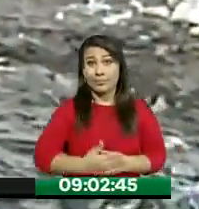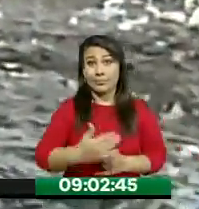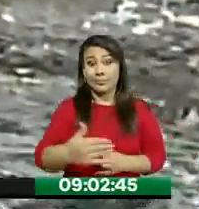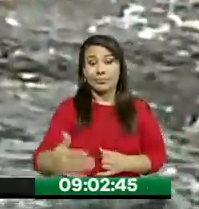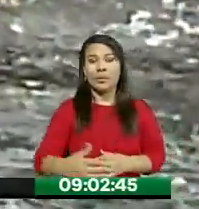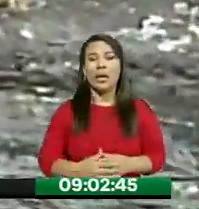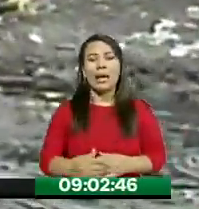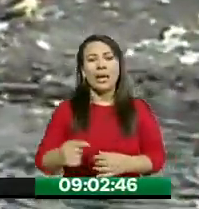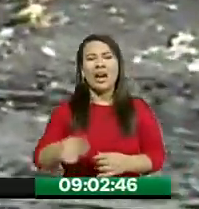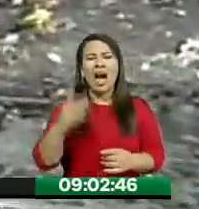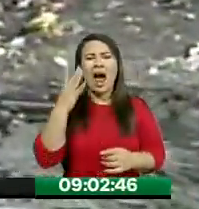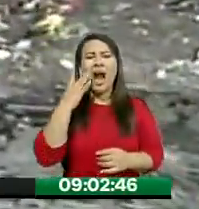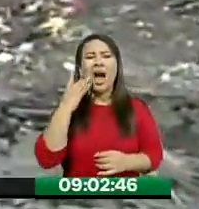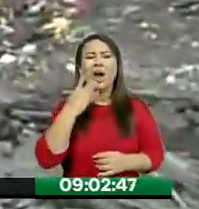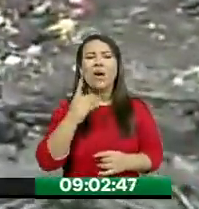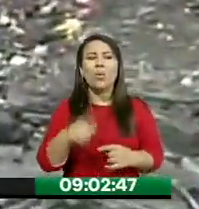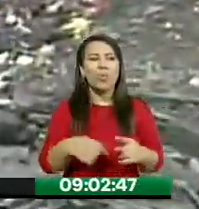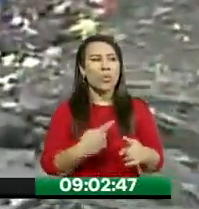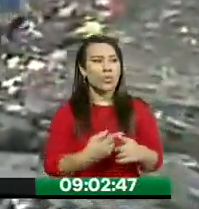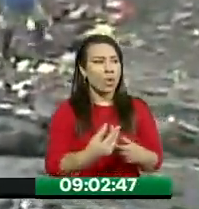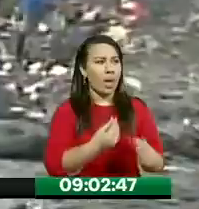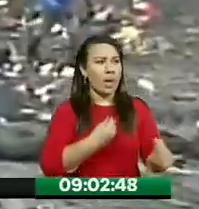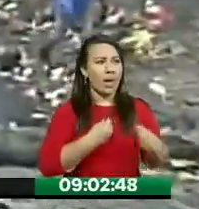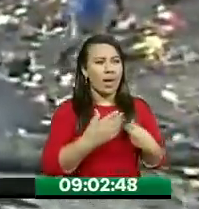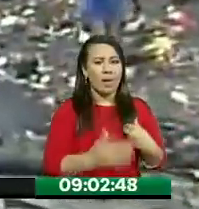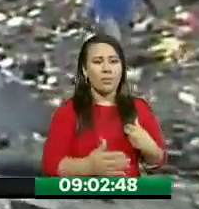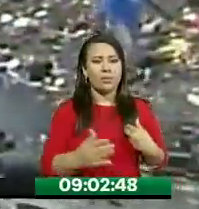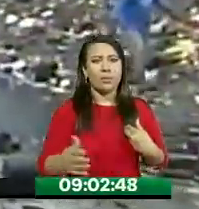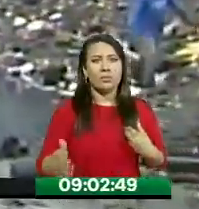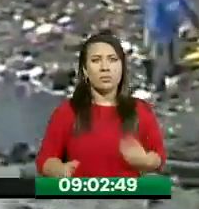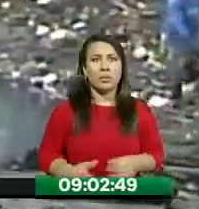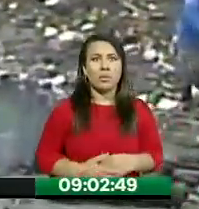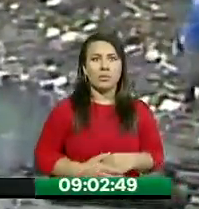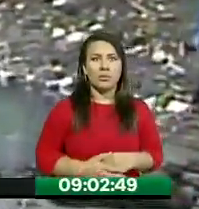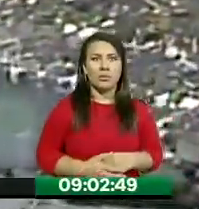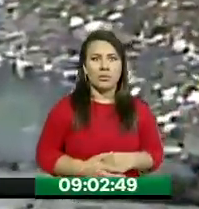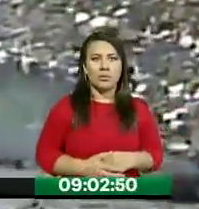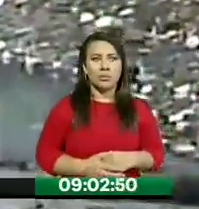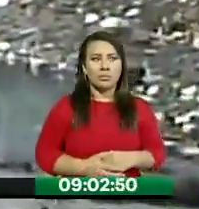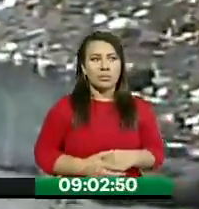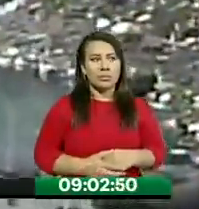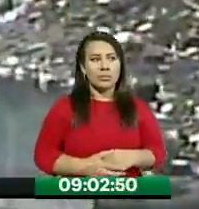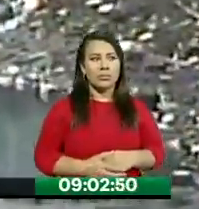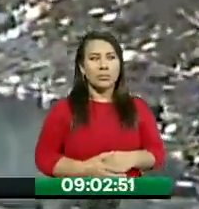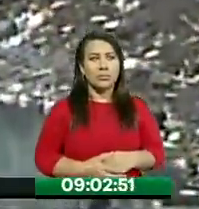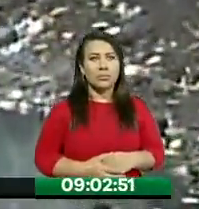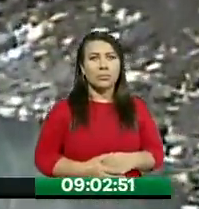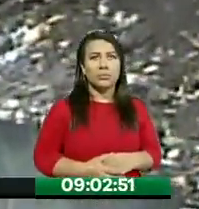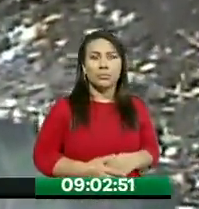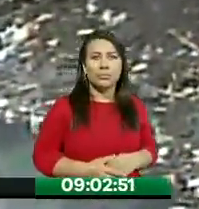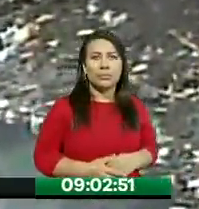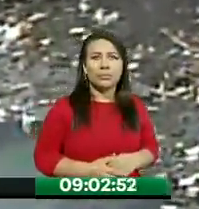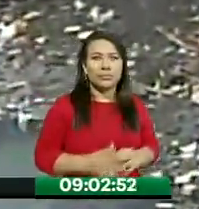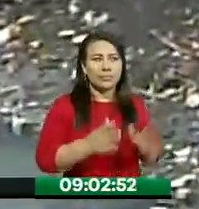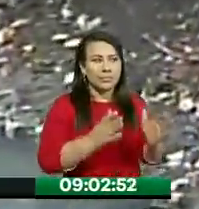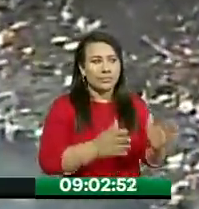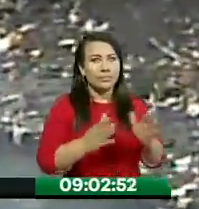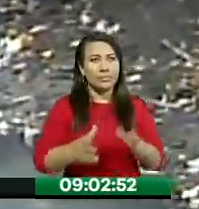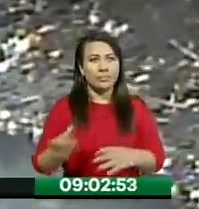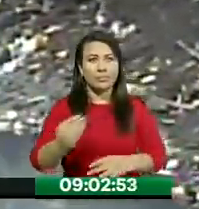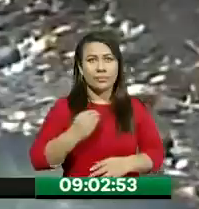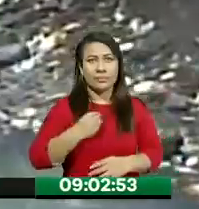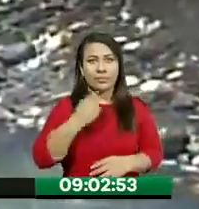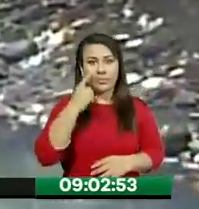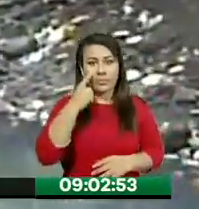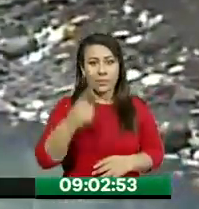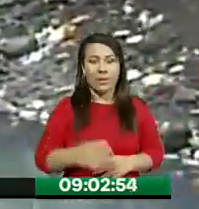peatonal de una manera segura para que crucen los peatones en el lugar donde está semaforizado de manera segura la vía. Esto, muchísimas gracias, ingeniero. Y nada